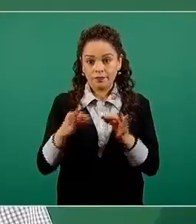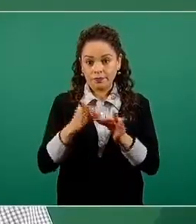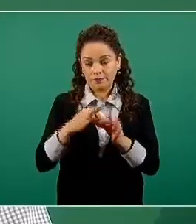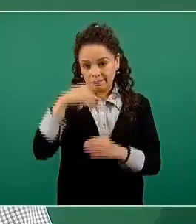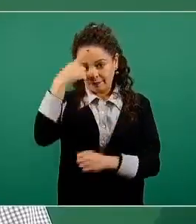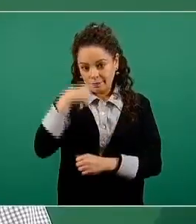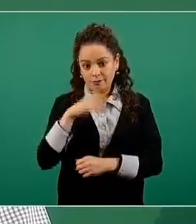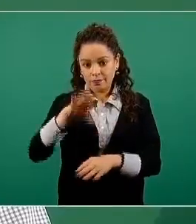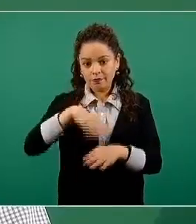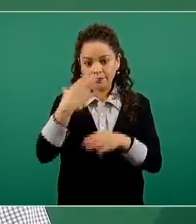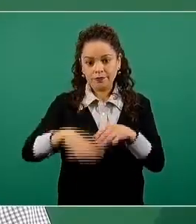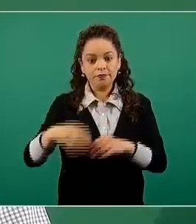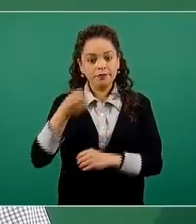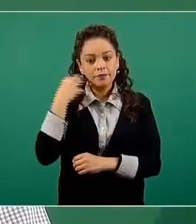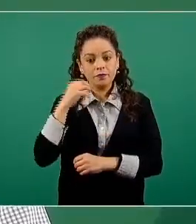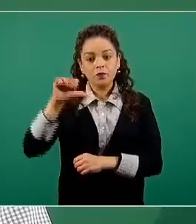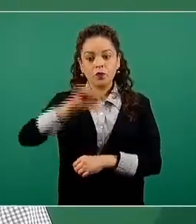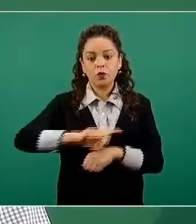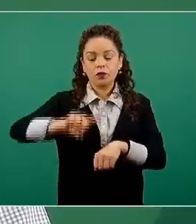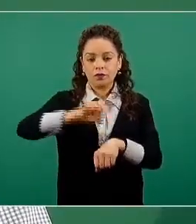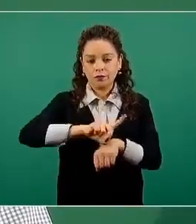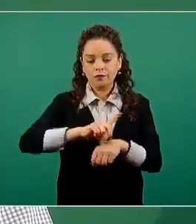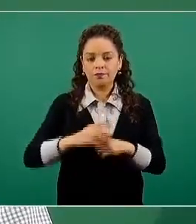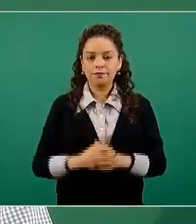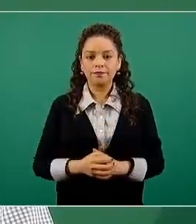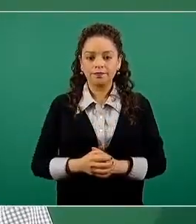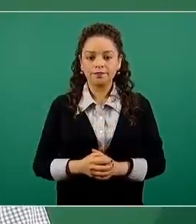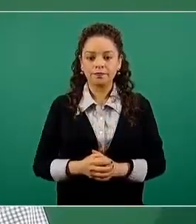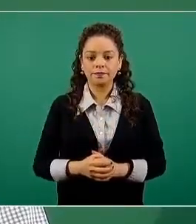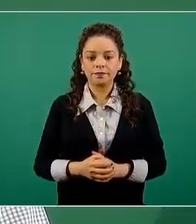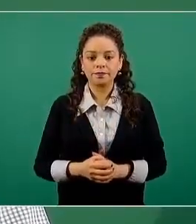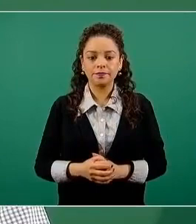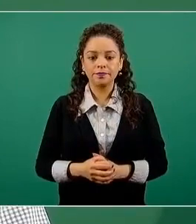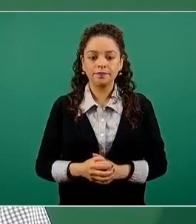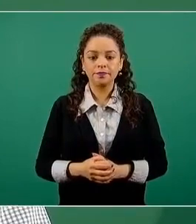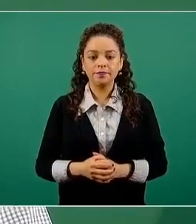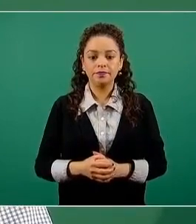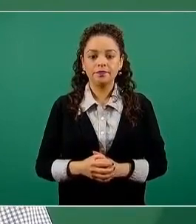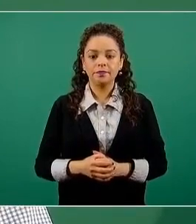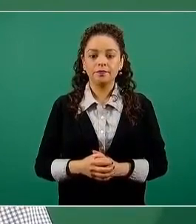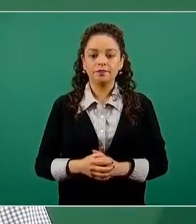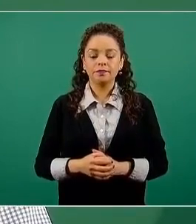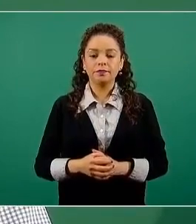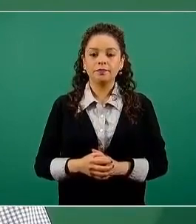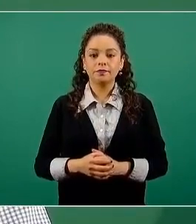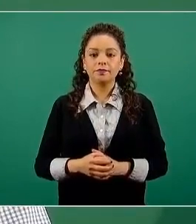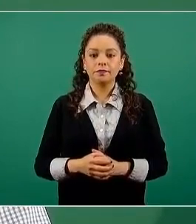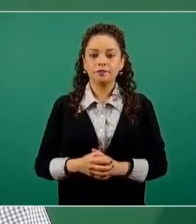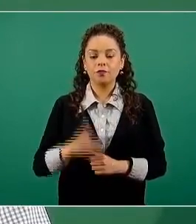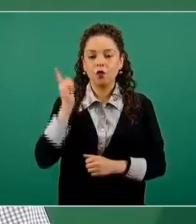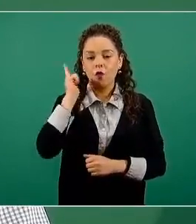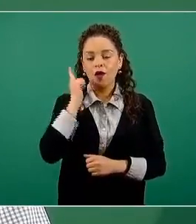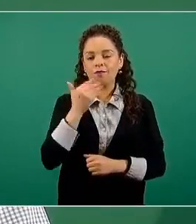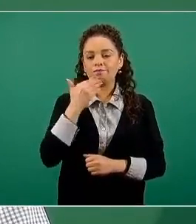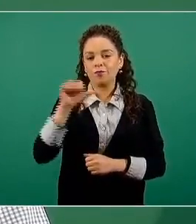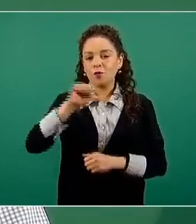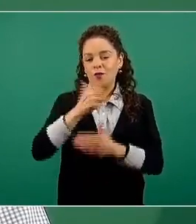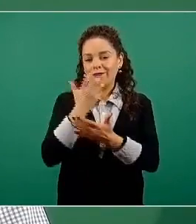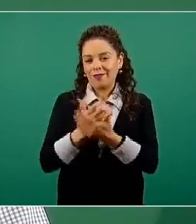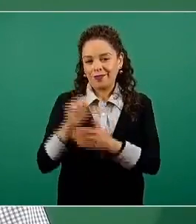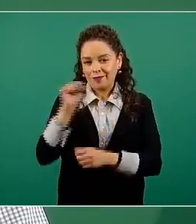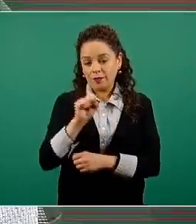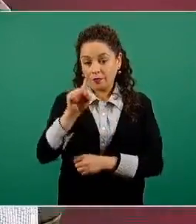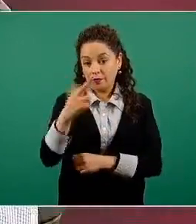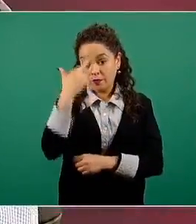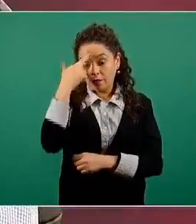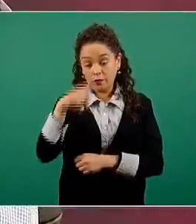nuestra conferencia del día de hoy. Esperamos que tengan un buen cierre de sábado. Recordemos, la